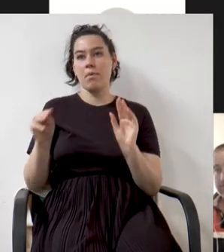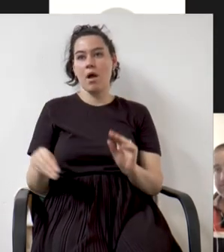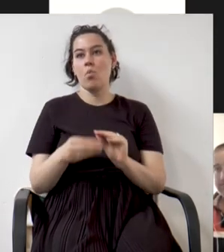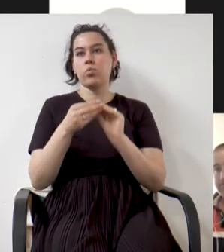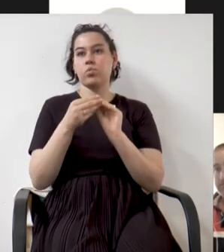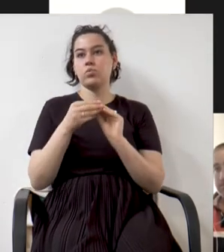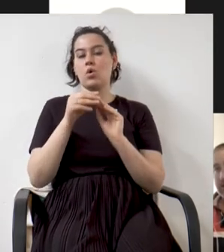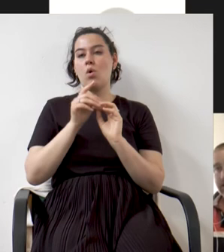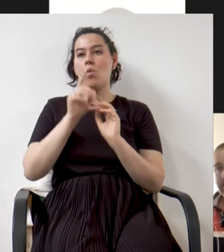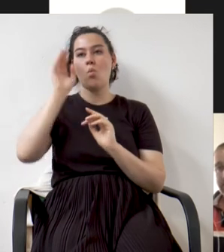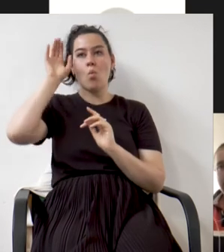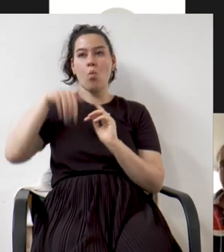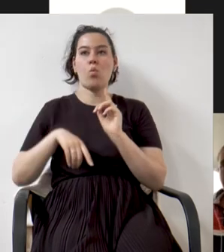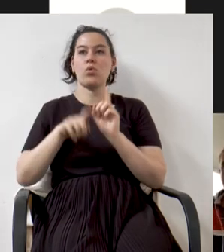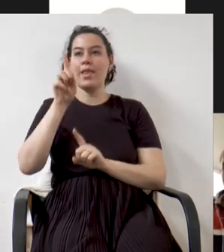AR,